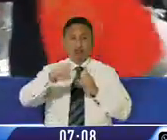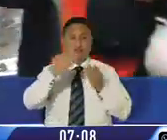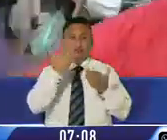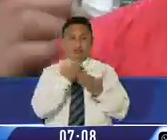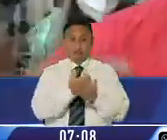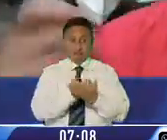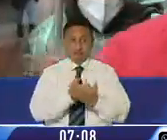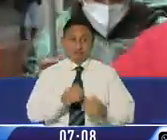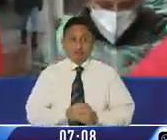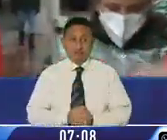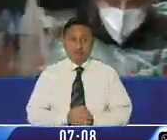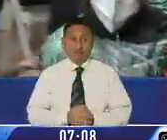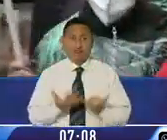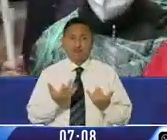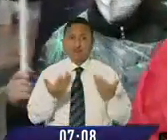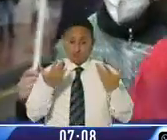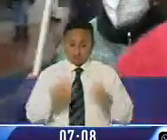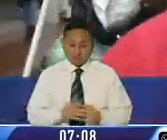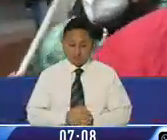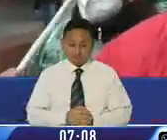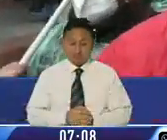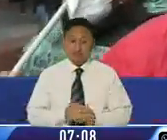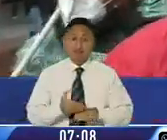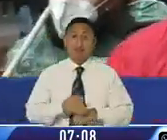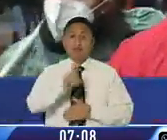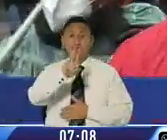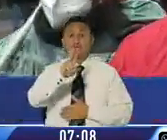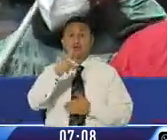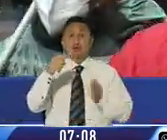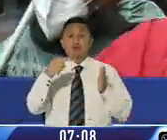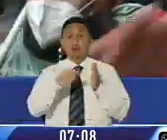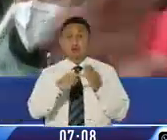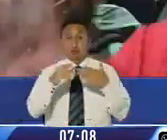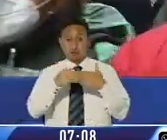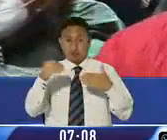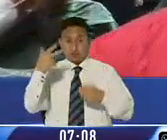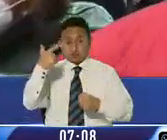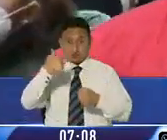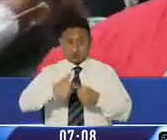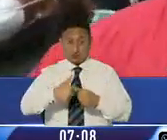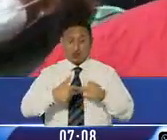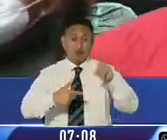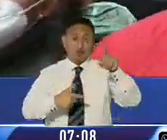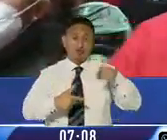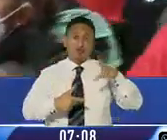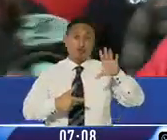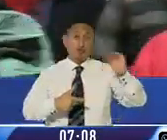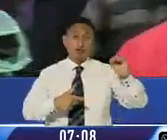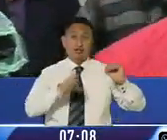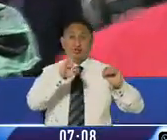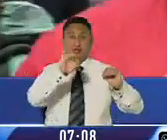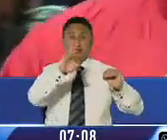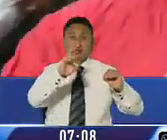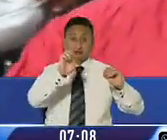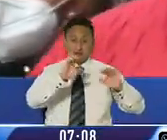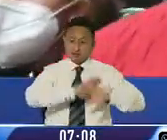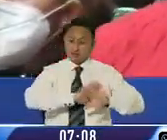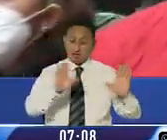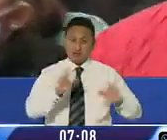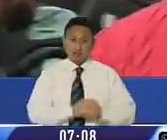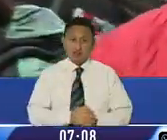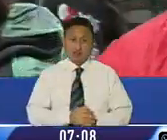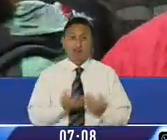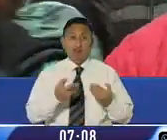económica. Queremos ya que se congele el precio de $2 la gasolina y $1.50 lo que es el diésel.